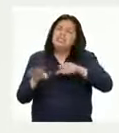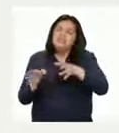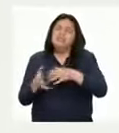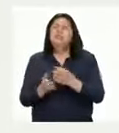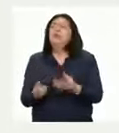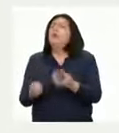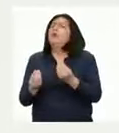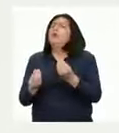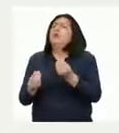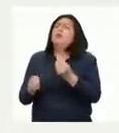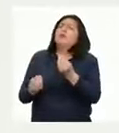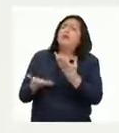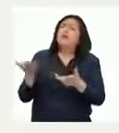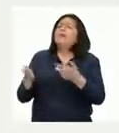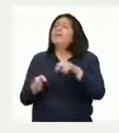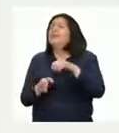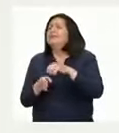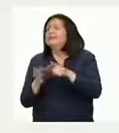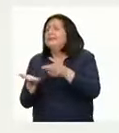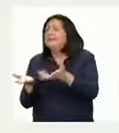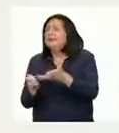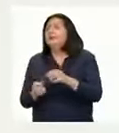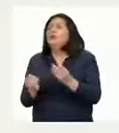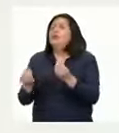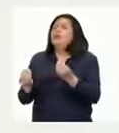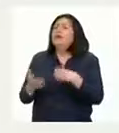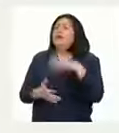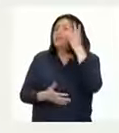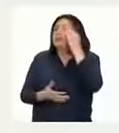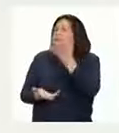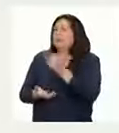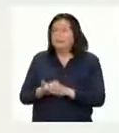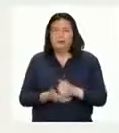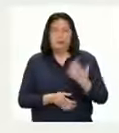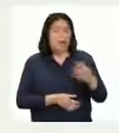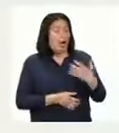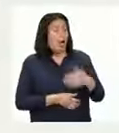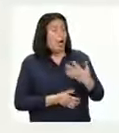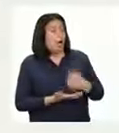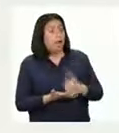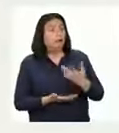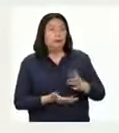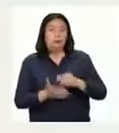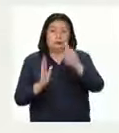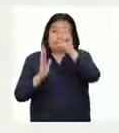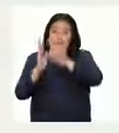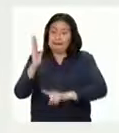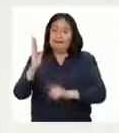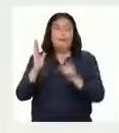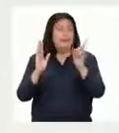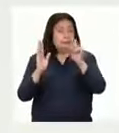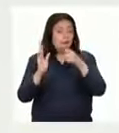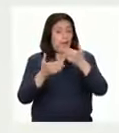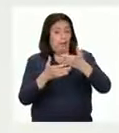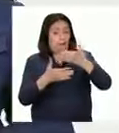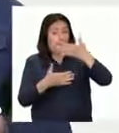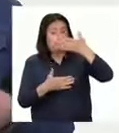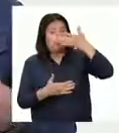cómo son y de qué manera las han vivido. ¡Wow! Entonces vamos a tener que hacer una lista de preguntas bien